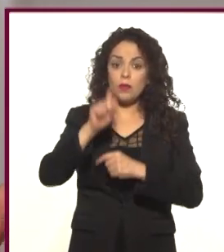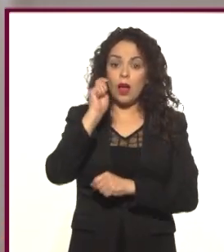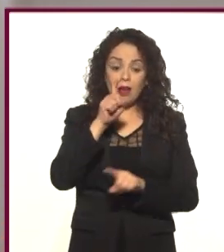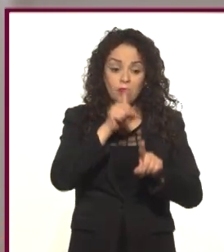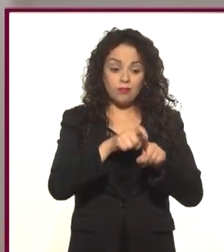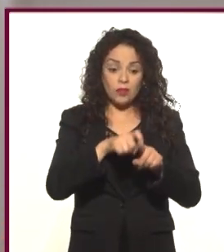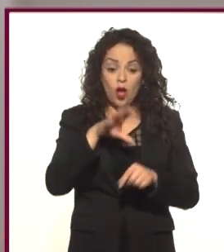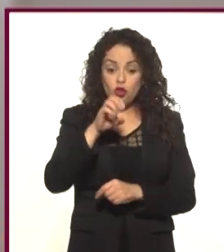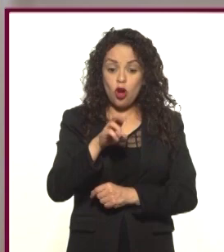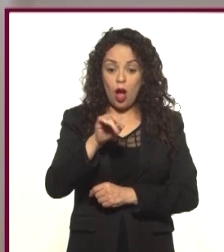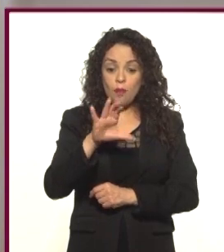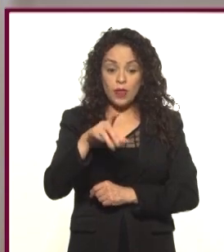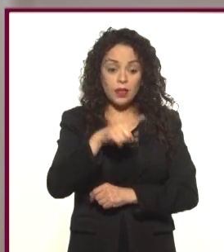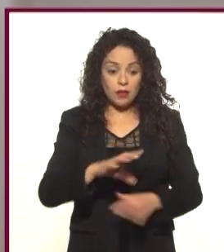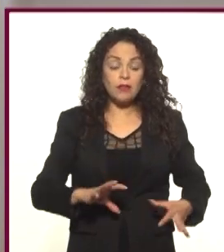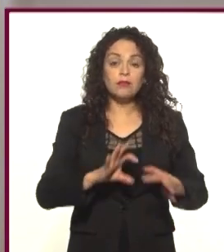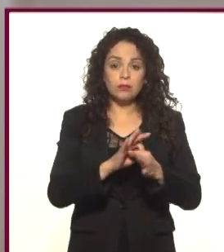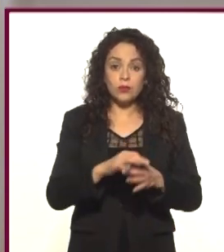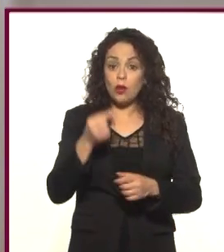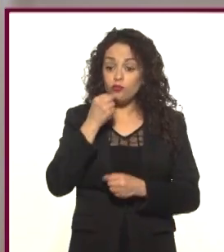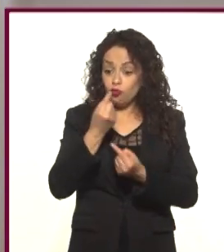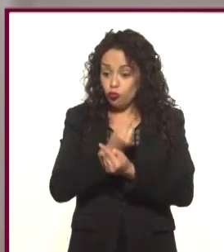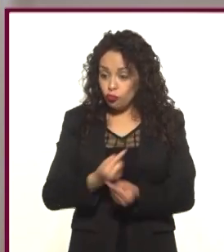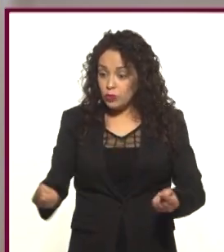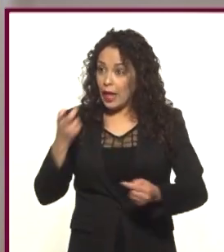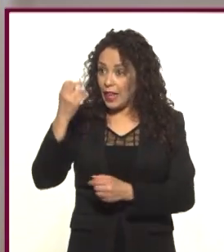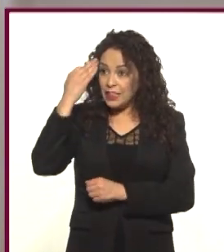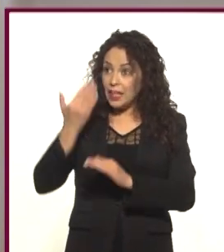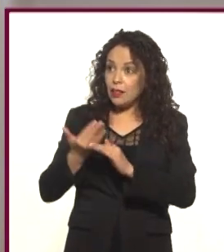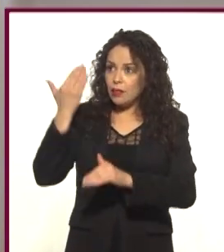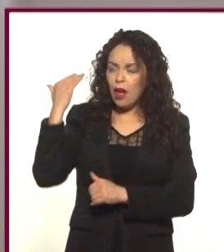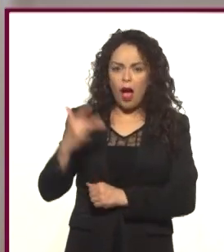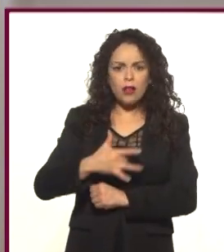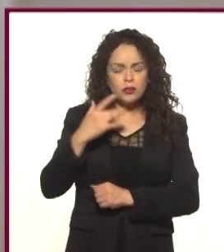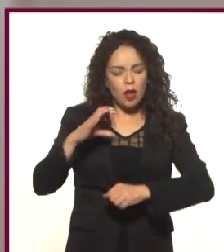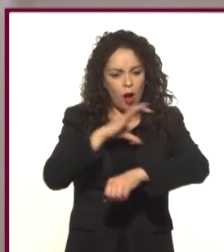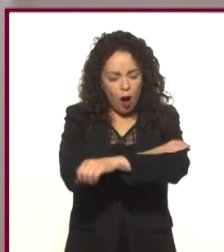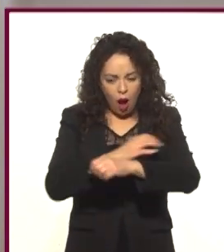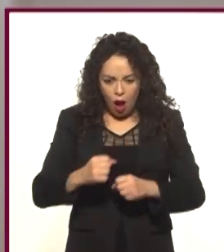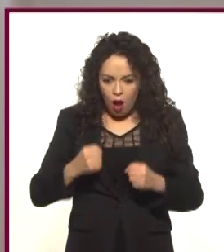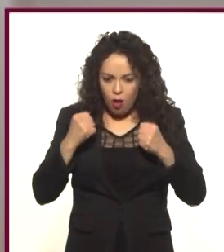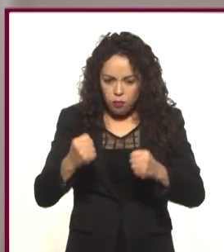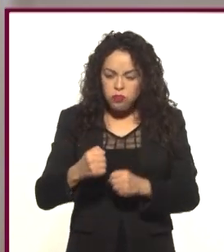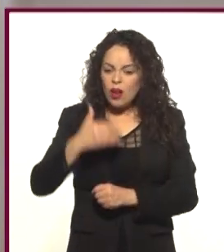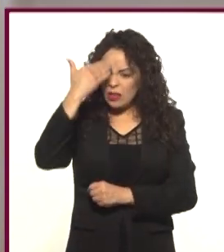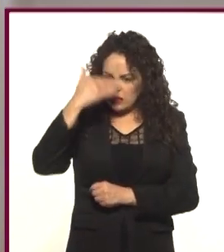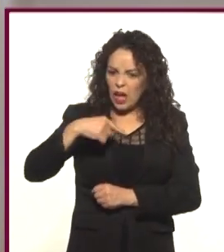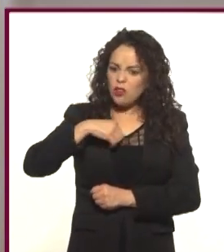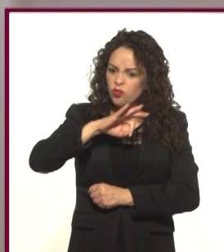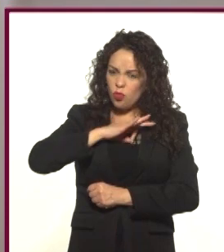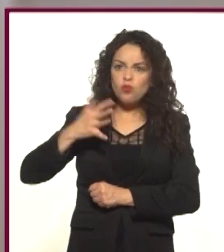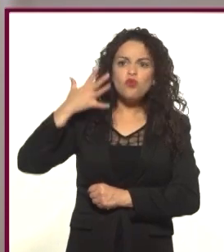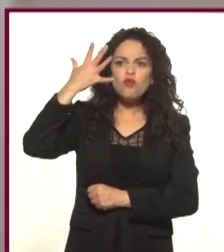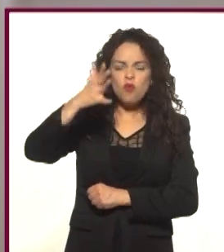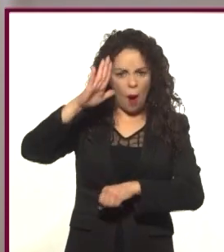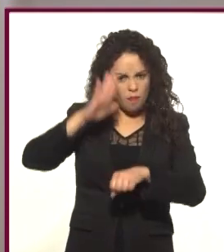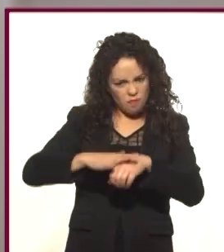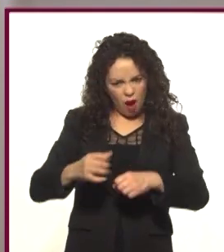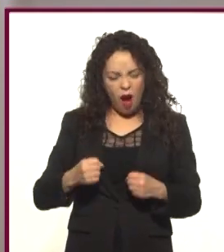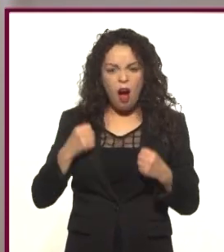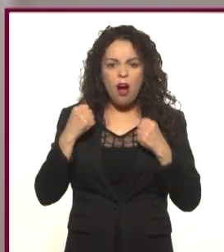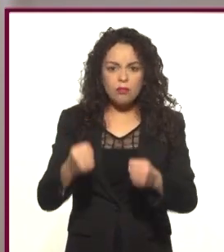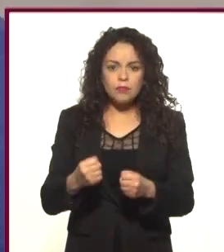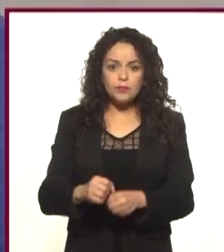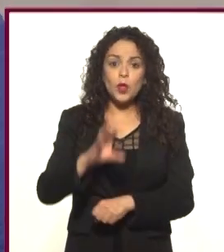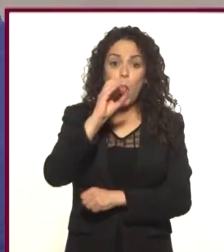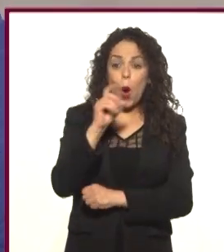hacer los cómics. Y los niños de ese entonces se sentían empoderados y sabían que podían aspirar a ser mucho más.